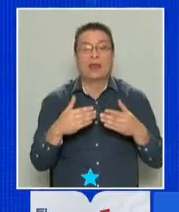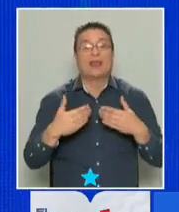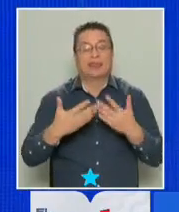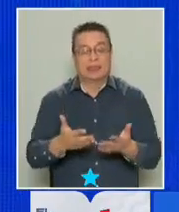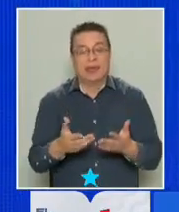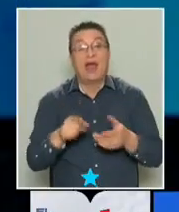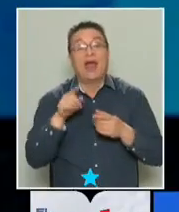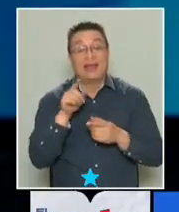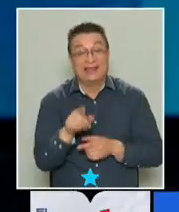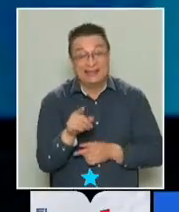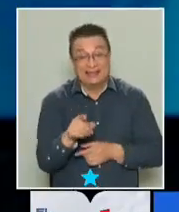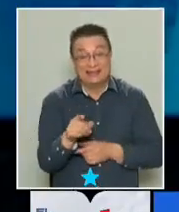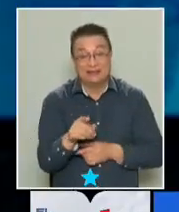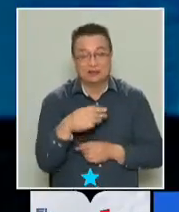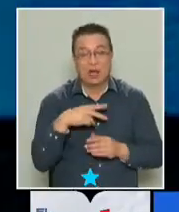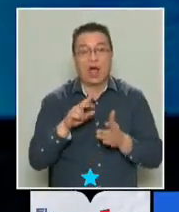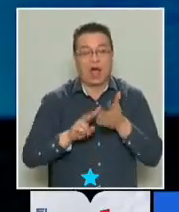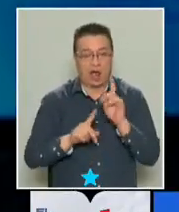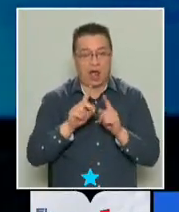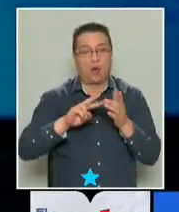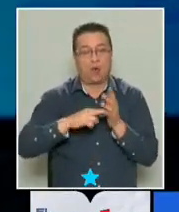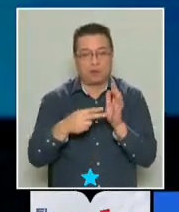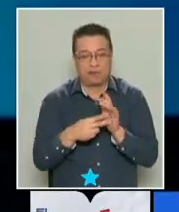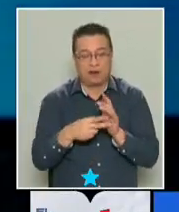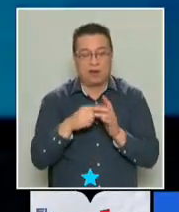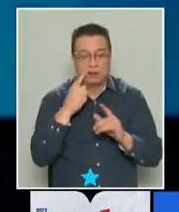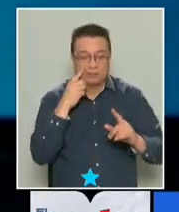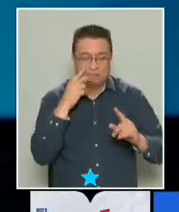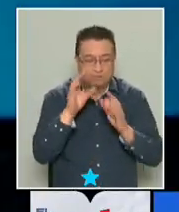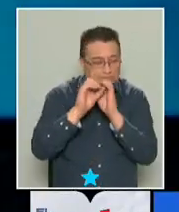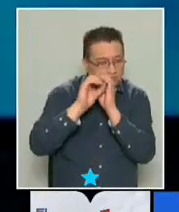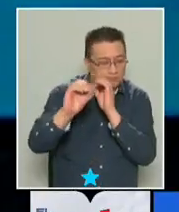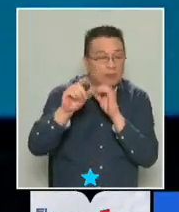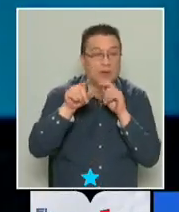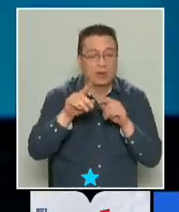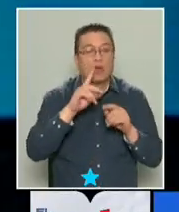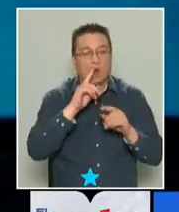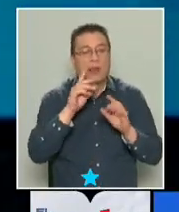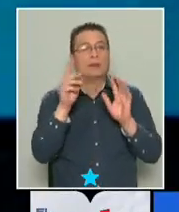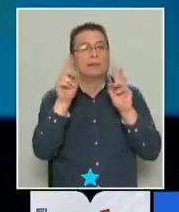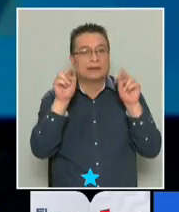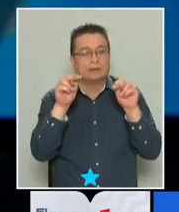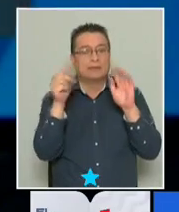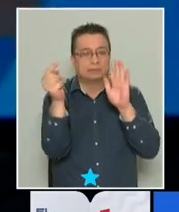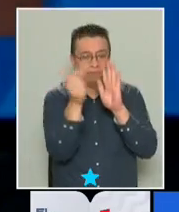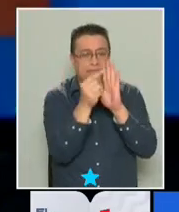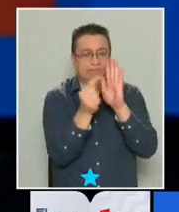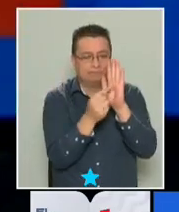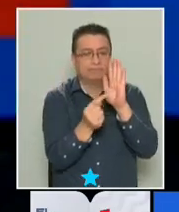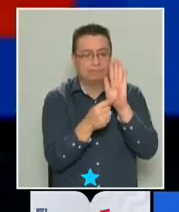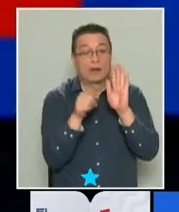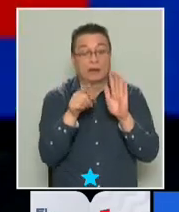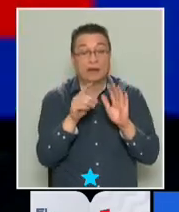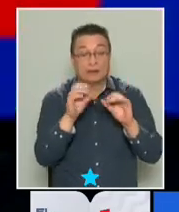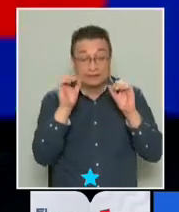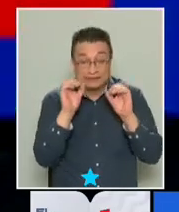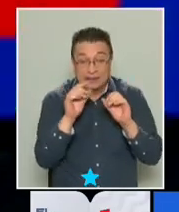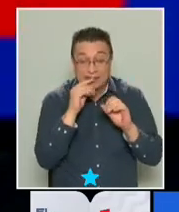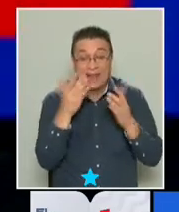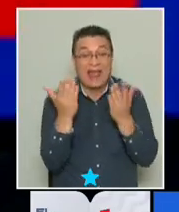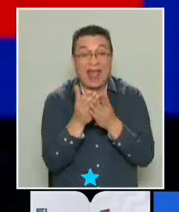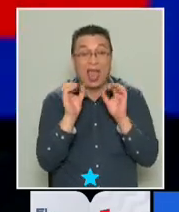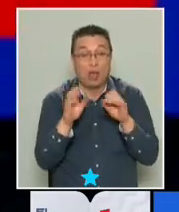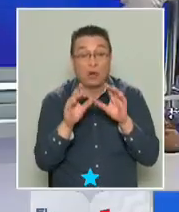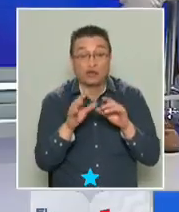exacto de asia suave se tiene algunos problemas de expectativas por supuesto pero pero también conceptuales porque como decía miriam la definición que se da de